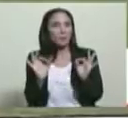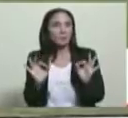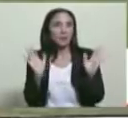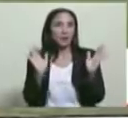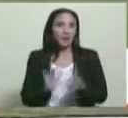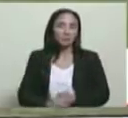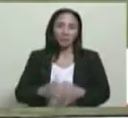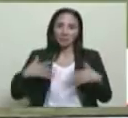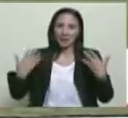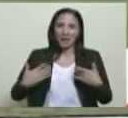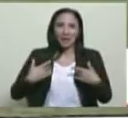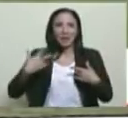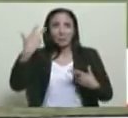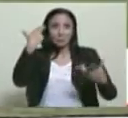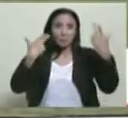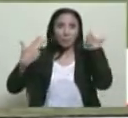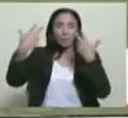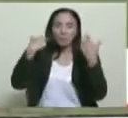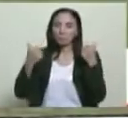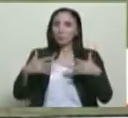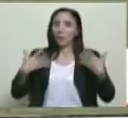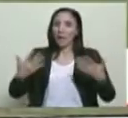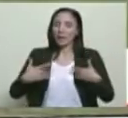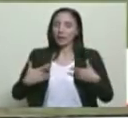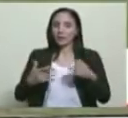estaba contento. ¿Ustedes no vieron que él dijo, estoy contento?